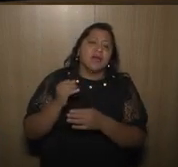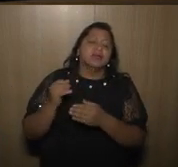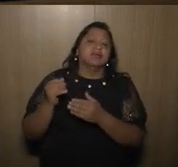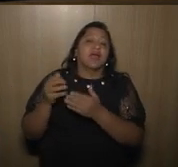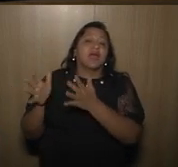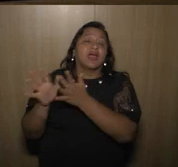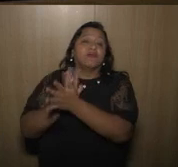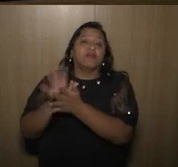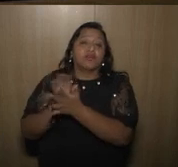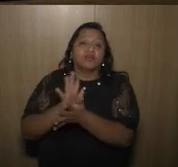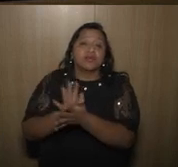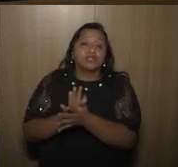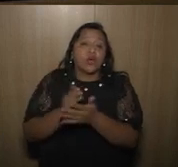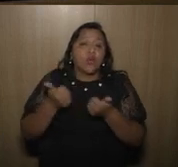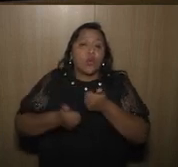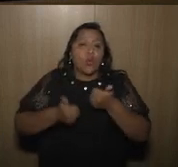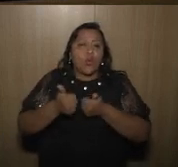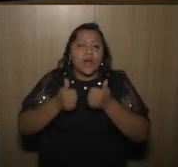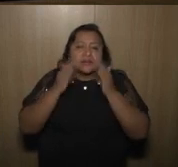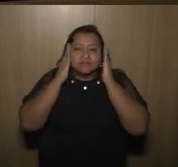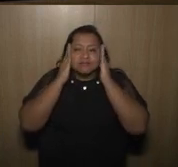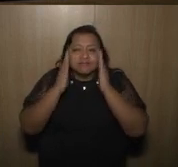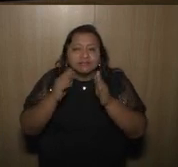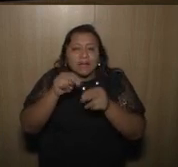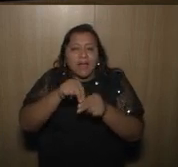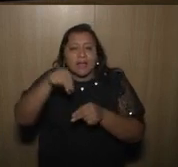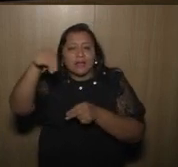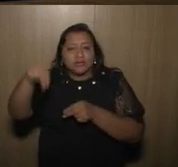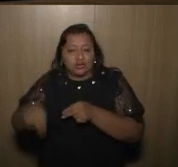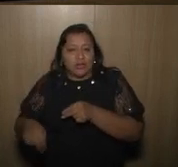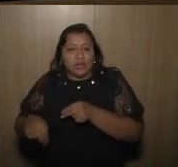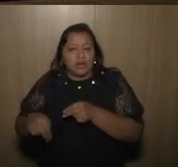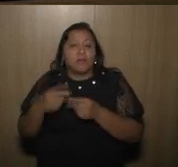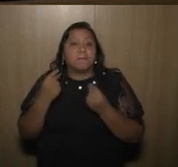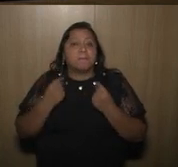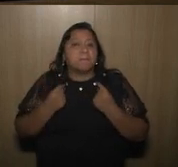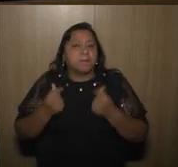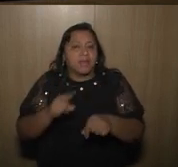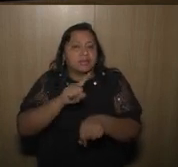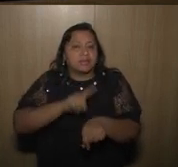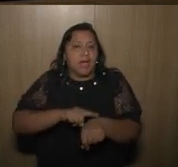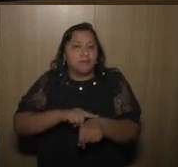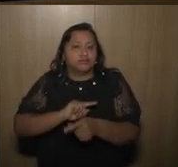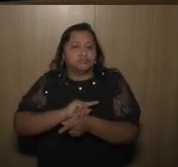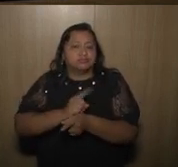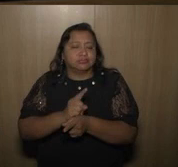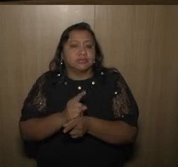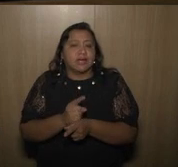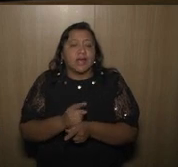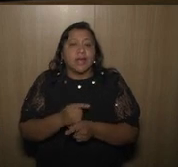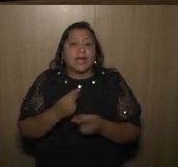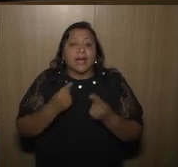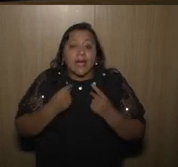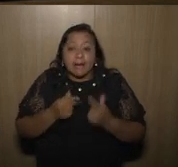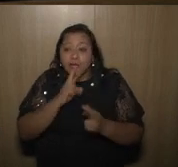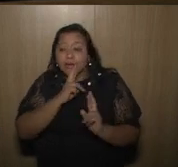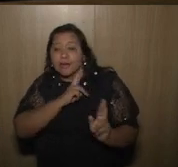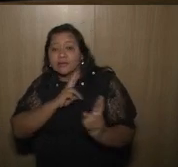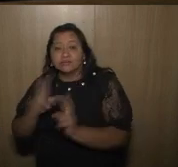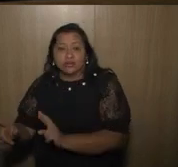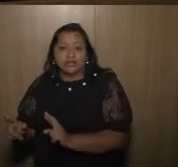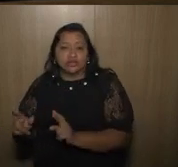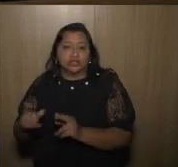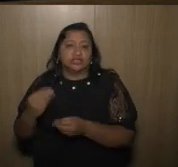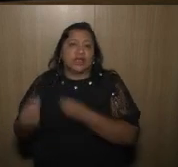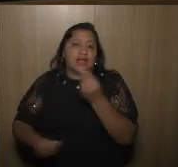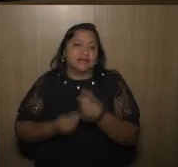especialmente los de la Unidad de Atención al Ciudadano, para que podamos optimizar los tiempos de notificación de los